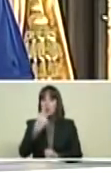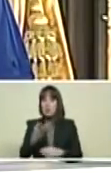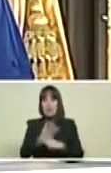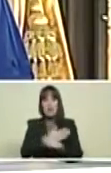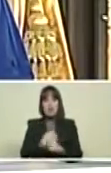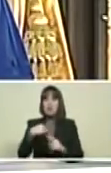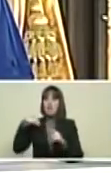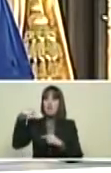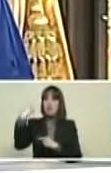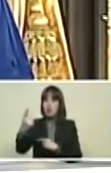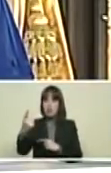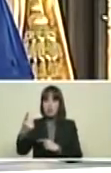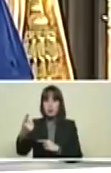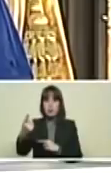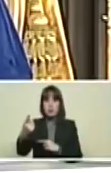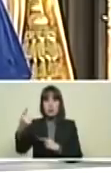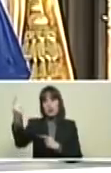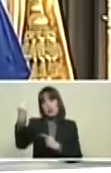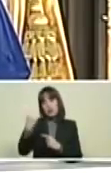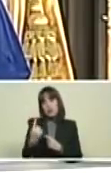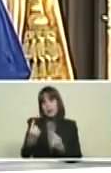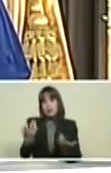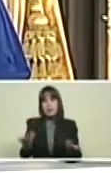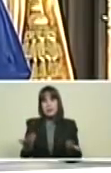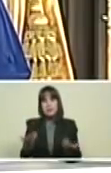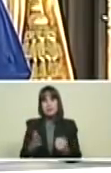fui y vine.